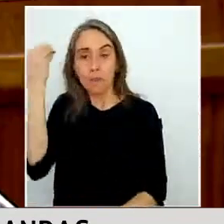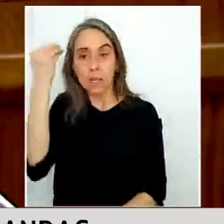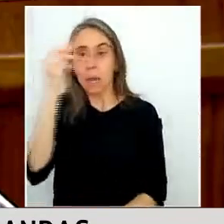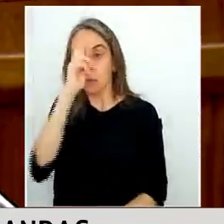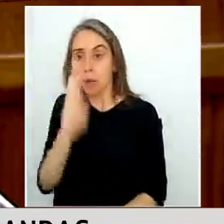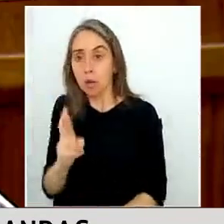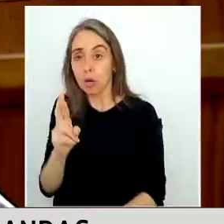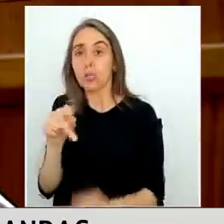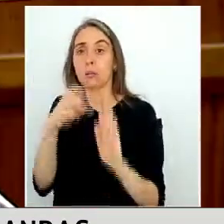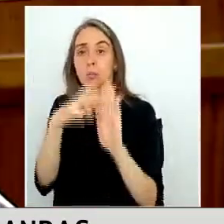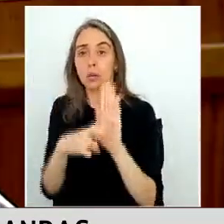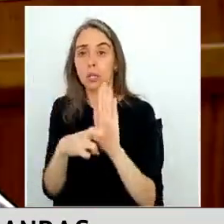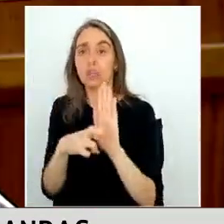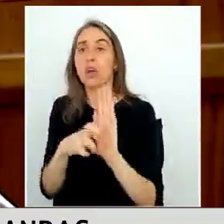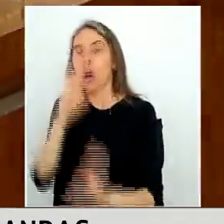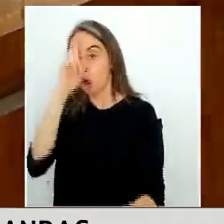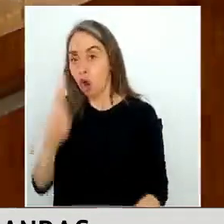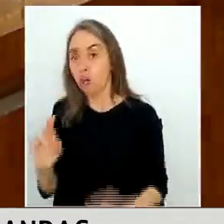Jorge